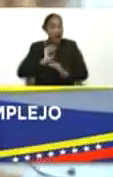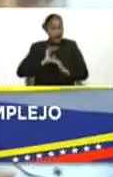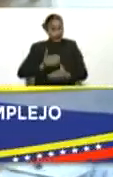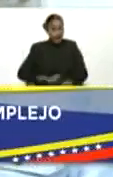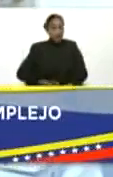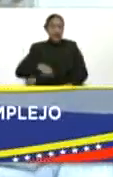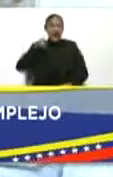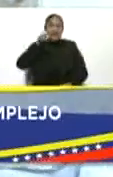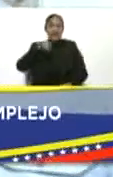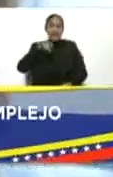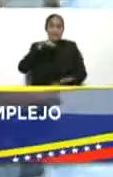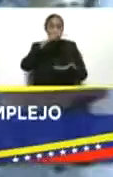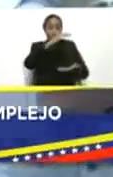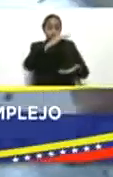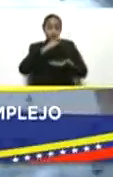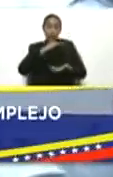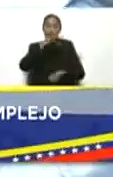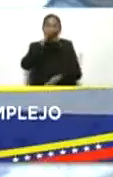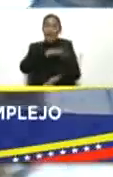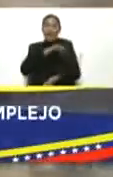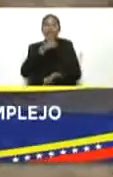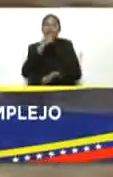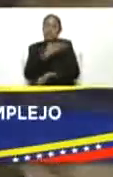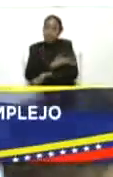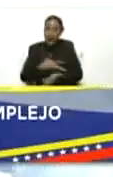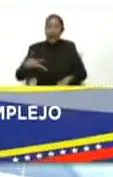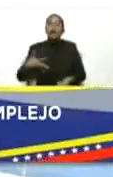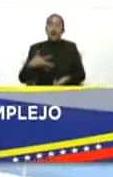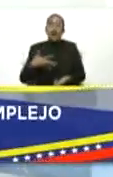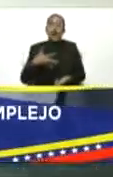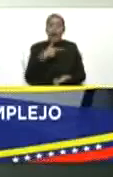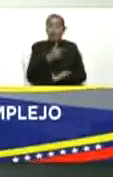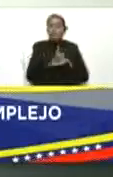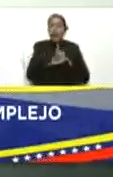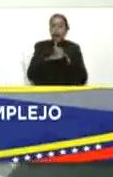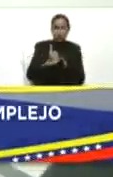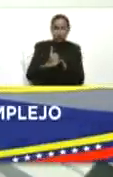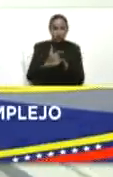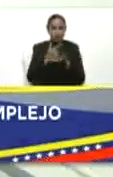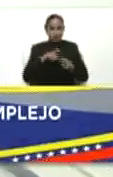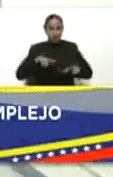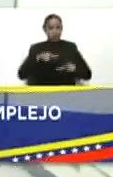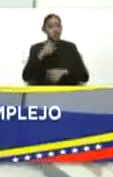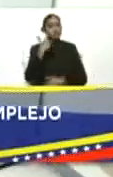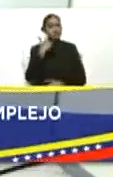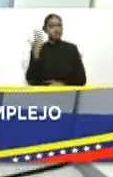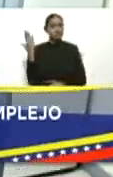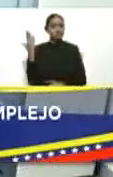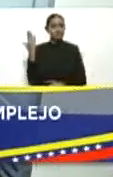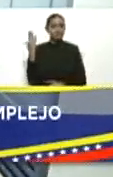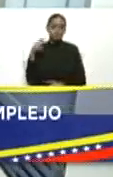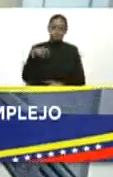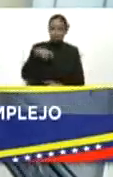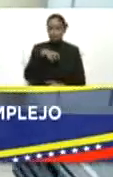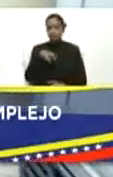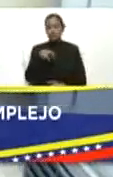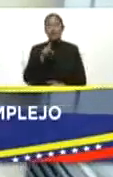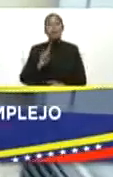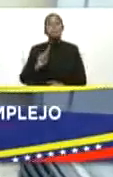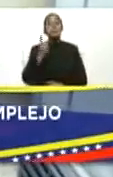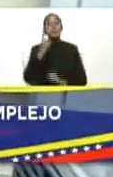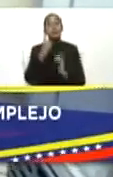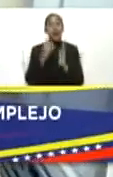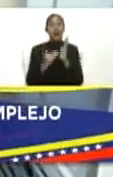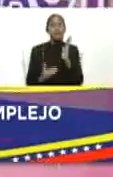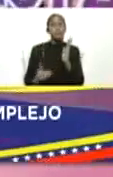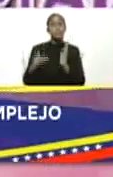amerite. Tú diriges. ¿Cómo no? Vamos viendo. Bienvenida. Correcto. Ok. Vamos subiendo al primer piso